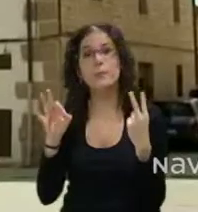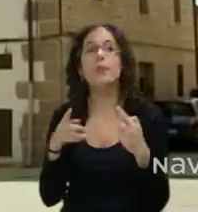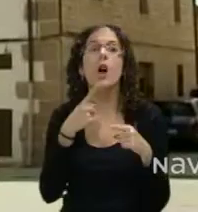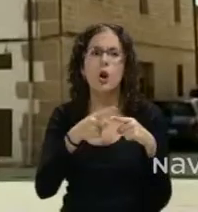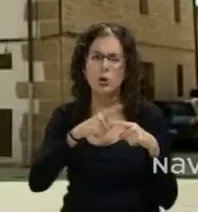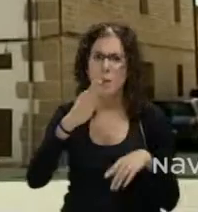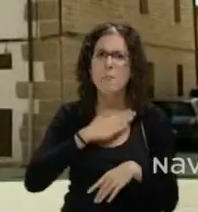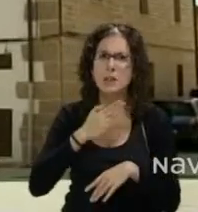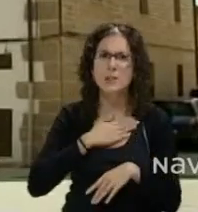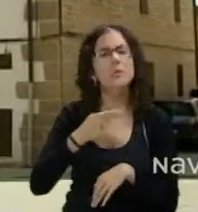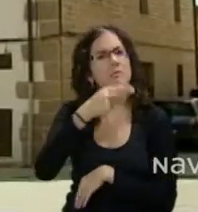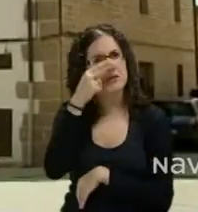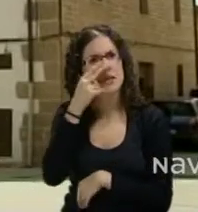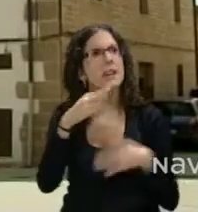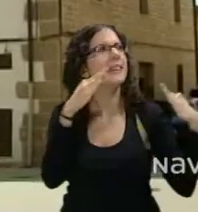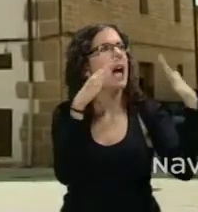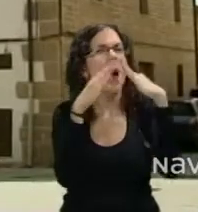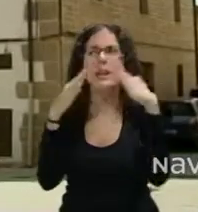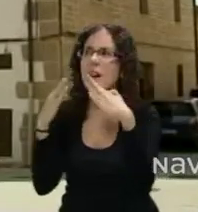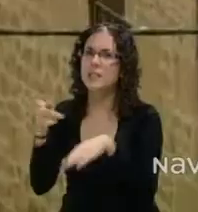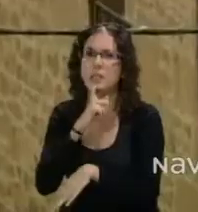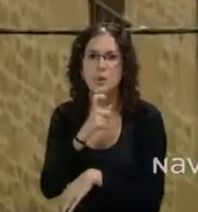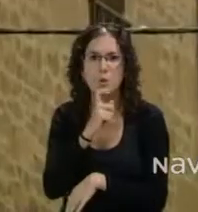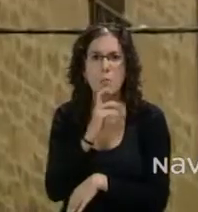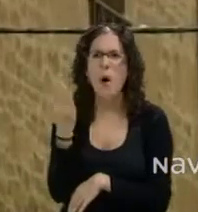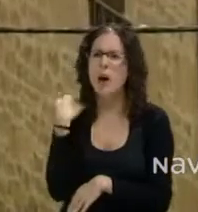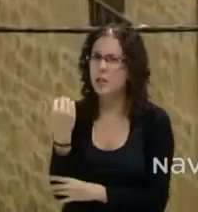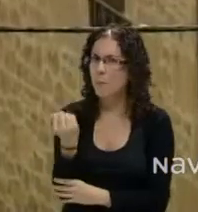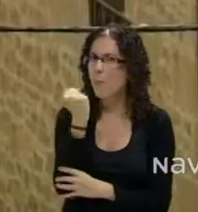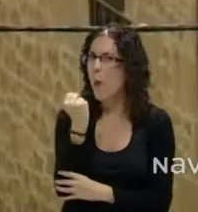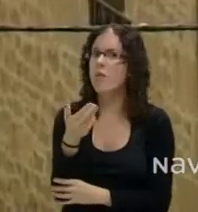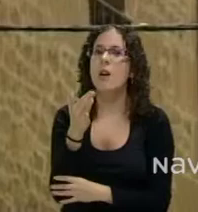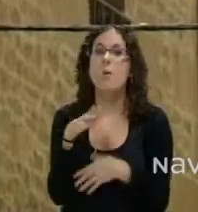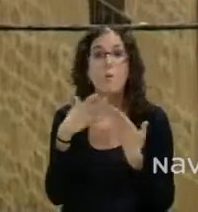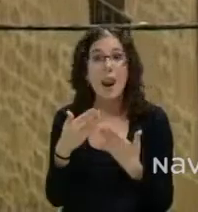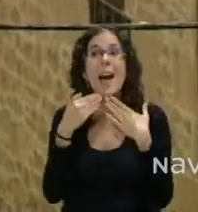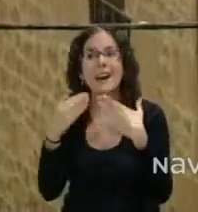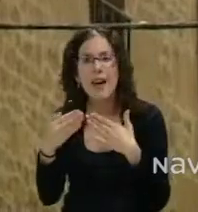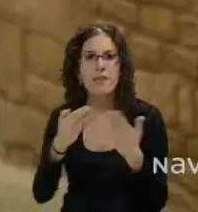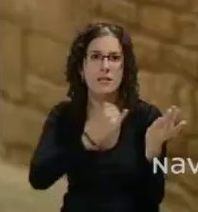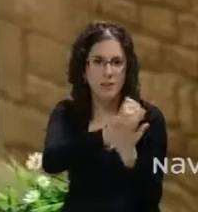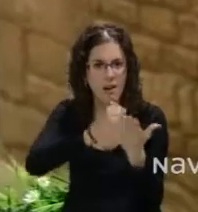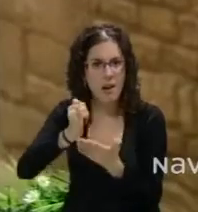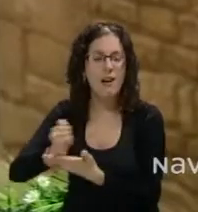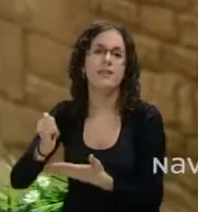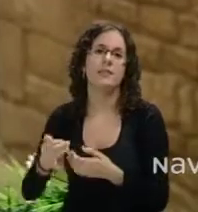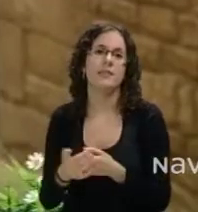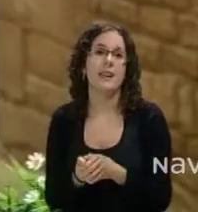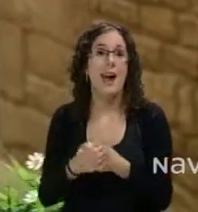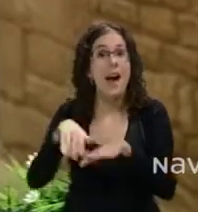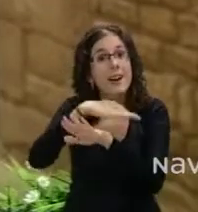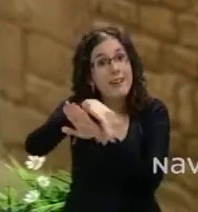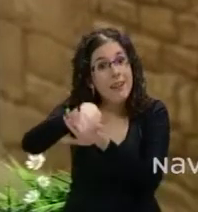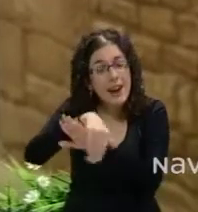las casas, del poder que tenían las casas precisamente por estos cultivos. Las